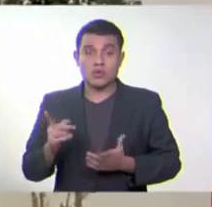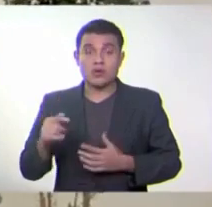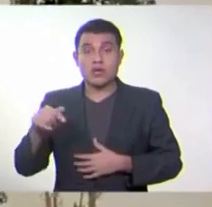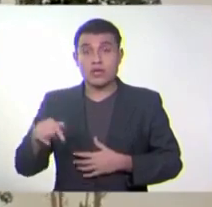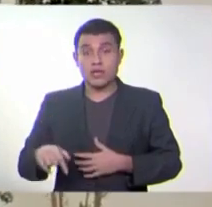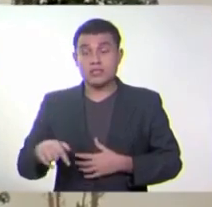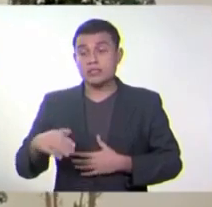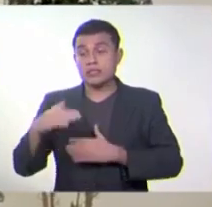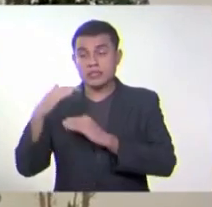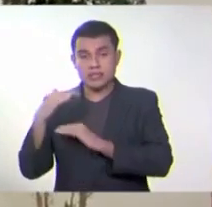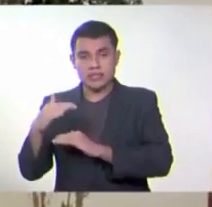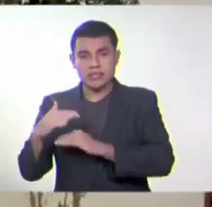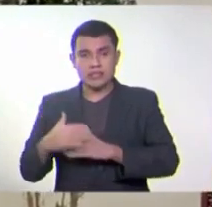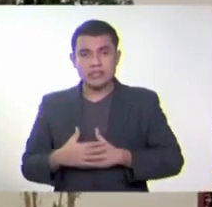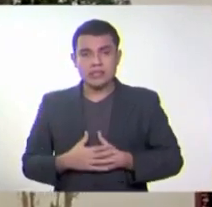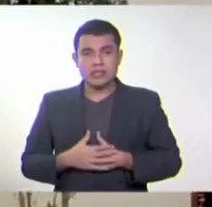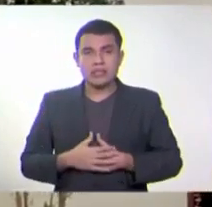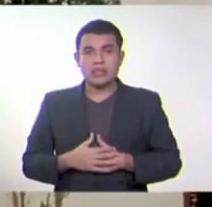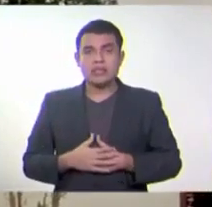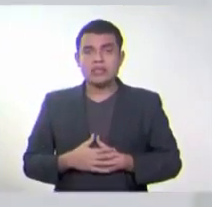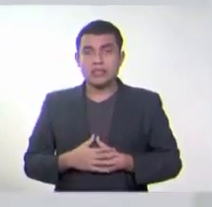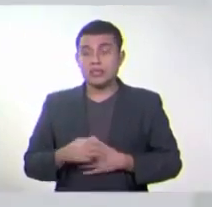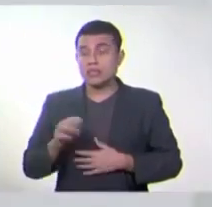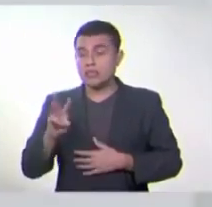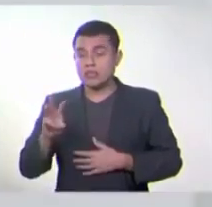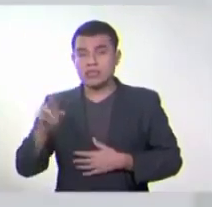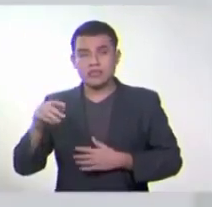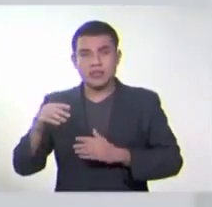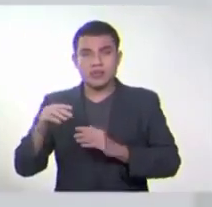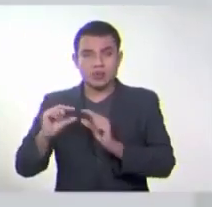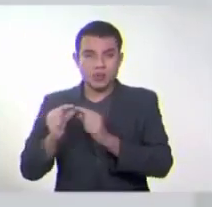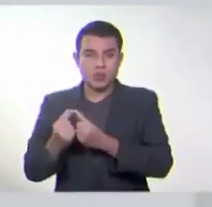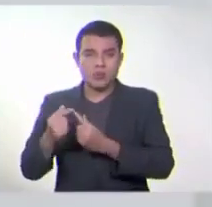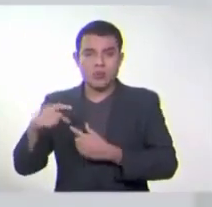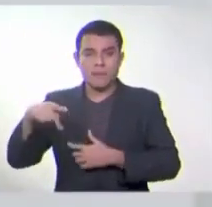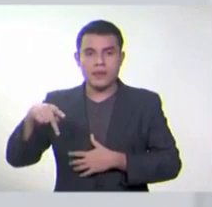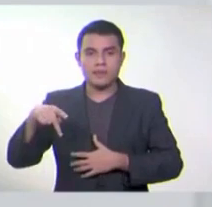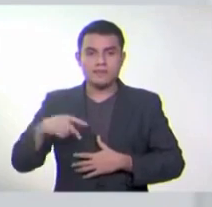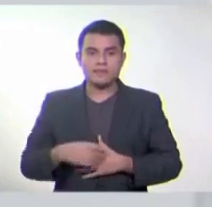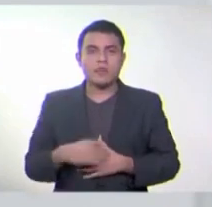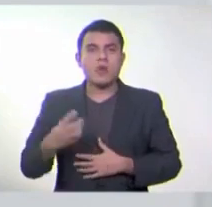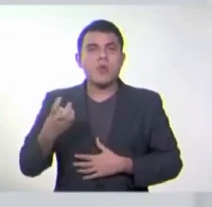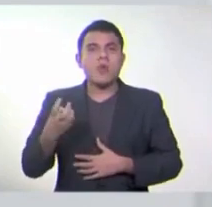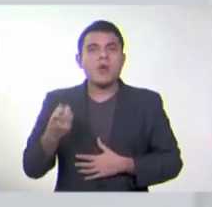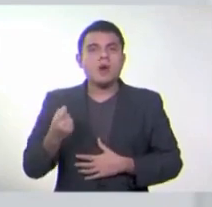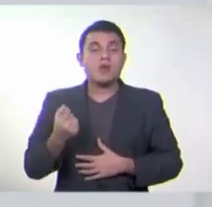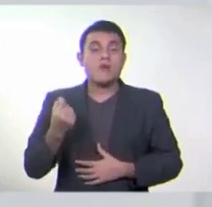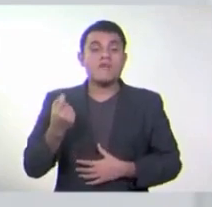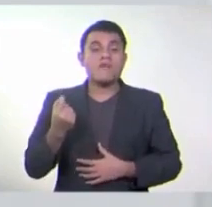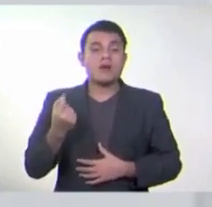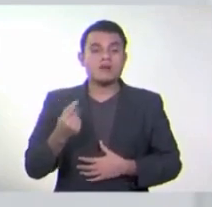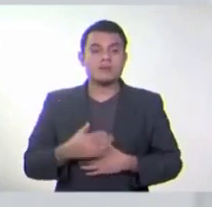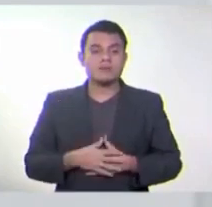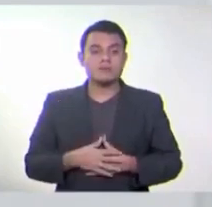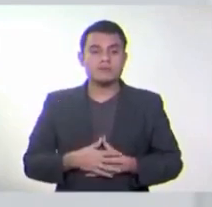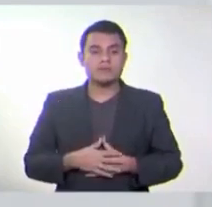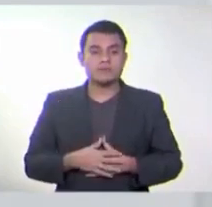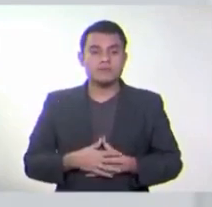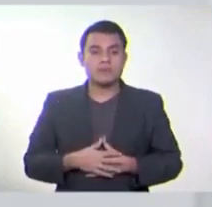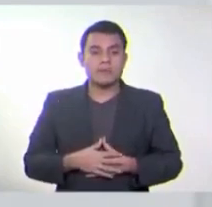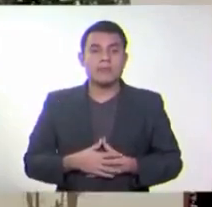mismo nivel 3, en el bloque P, ¿cuántos electrones nos faltarían?